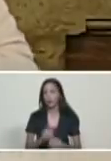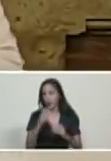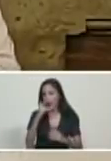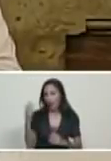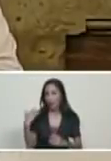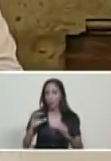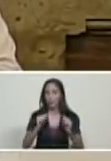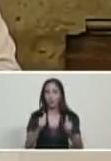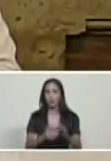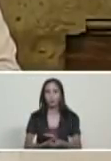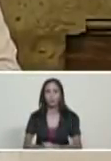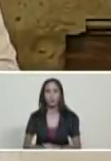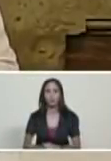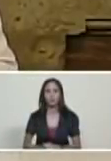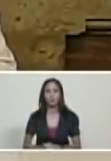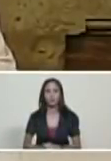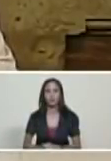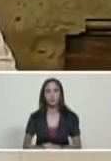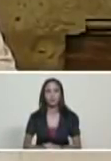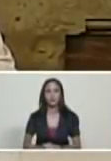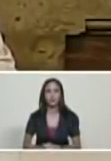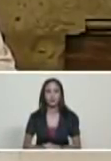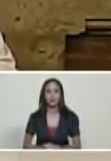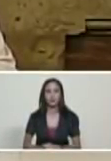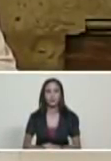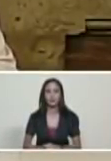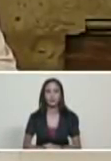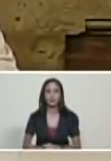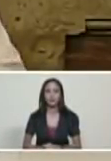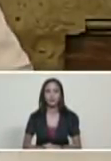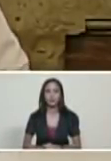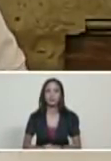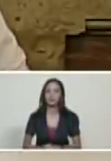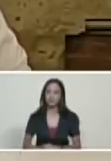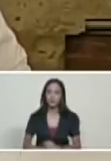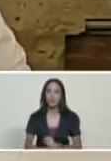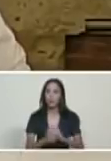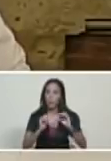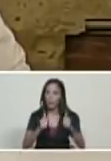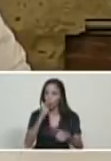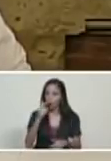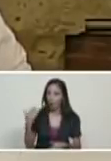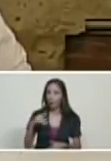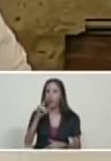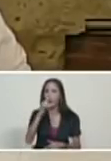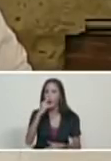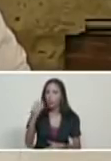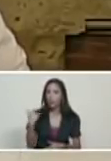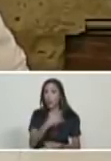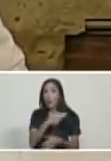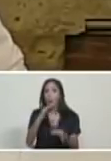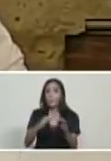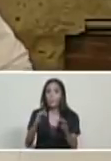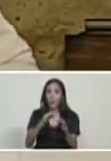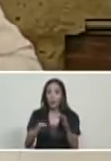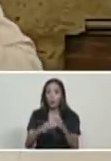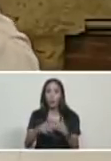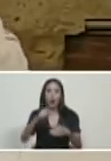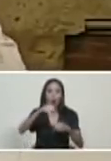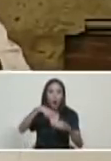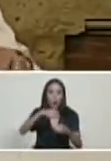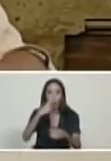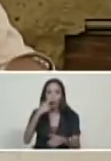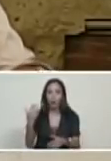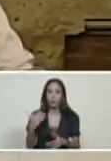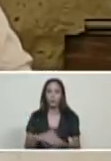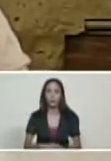¿Cómo que el 5? El 25 ya empieza el sistema operativo. Correcto. El plan de ahorro del Petro, yo ya le hago